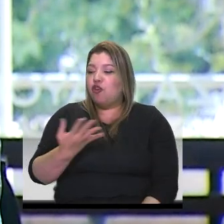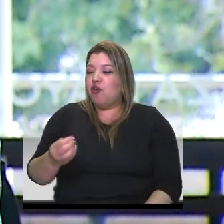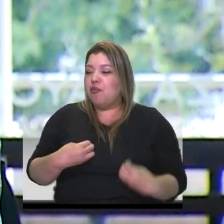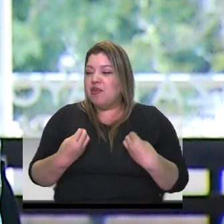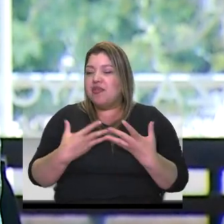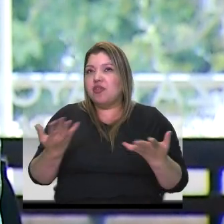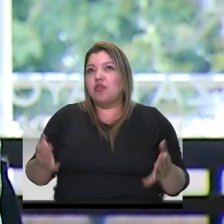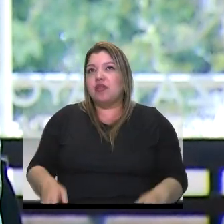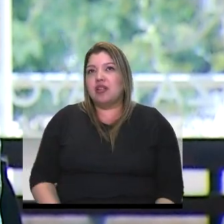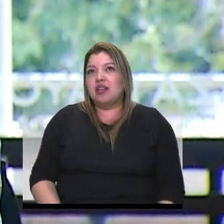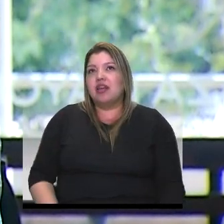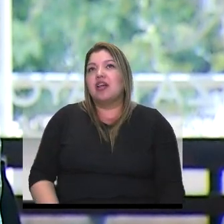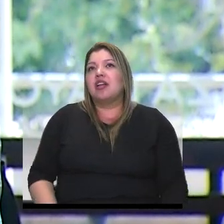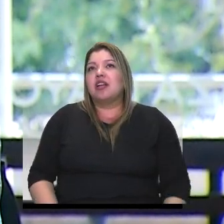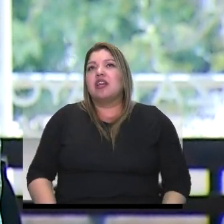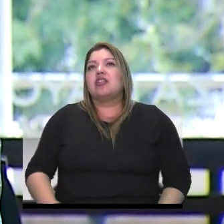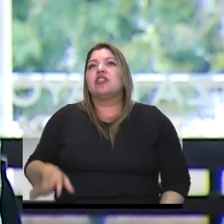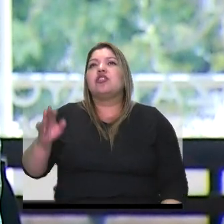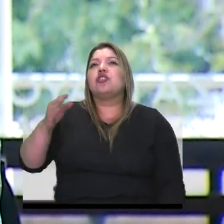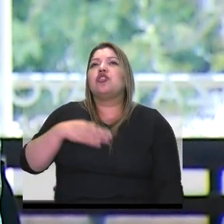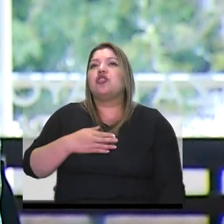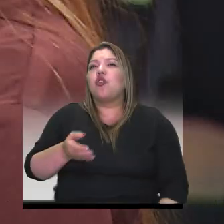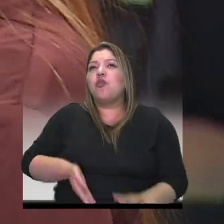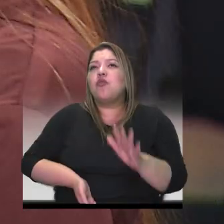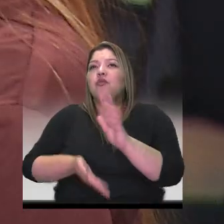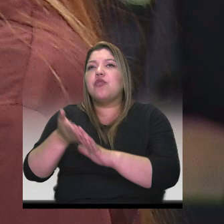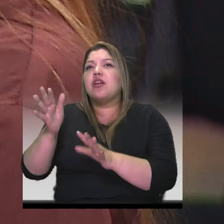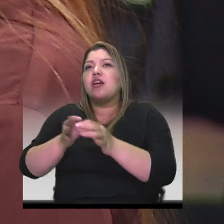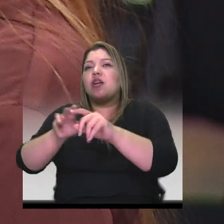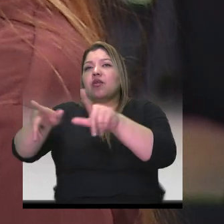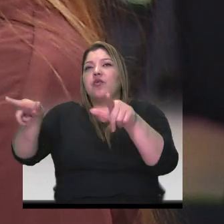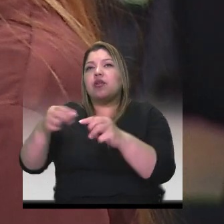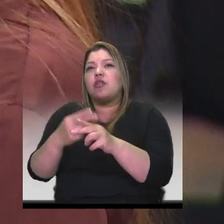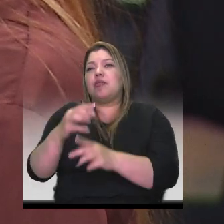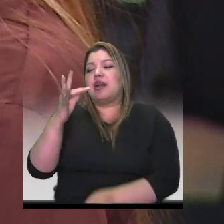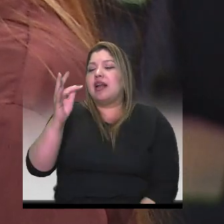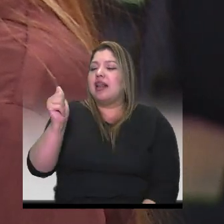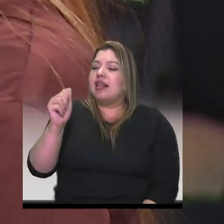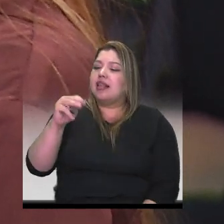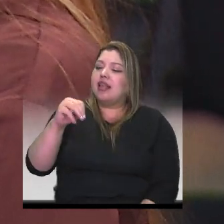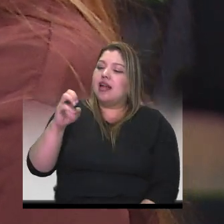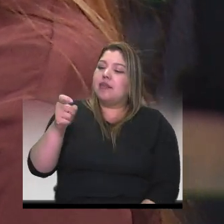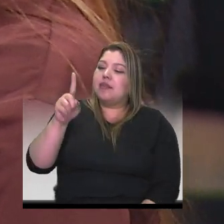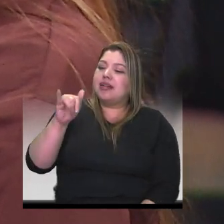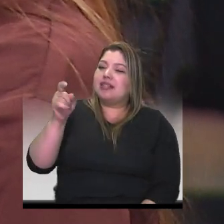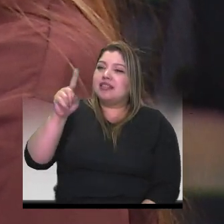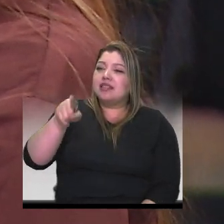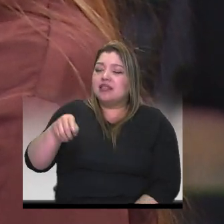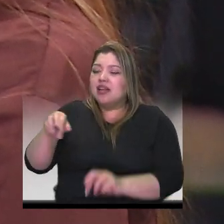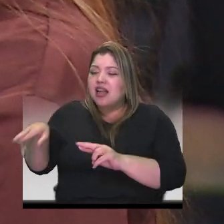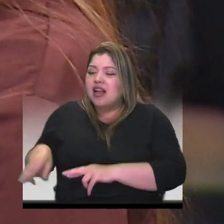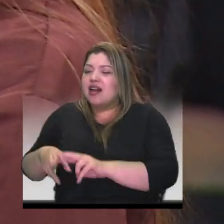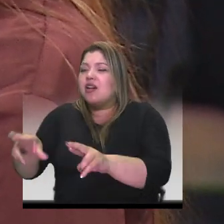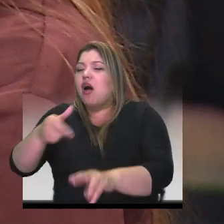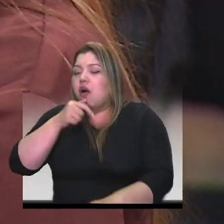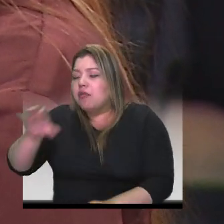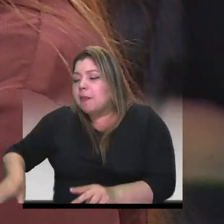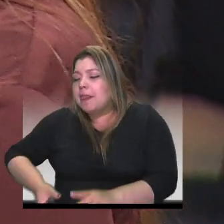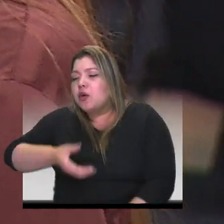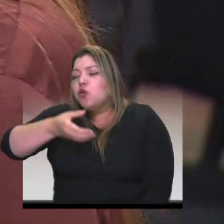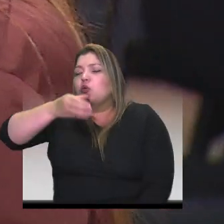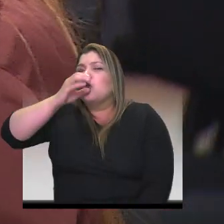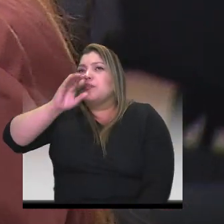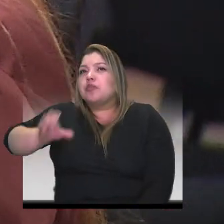vivir a Támesis porque tengo un charco a 10 minutos de agua potable, o sea, de un río donde yo puedo tomar del agua, donde tengo todas las